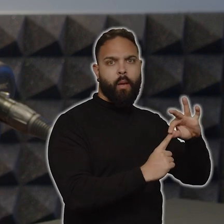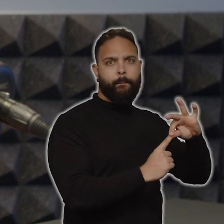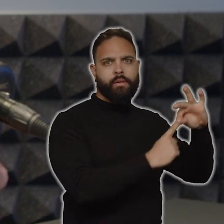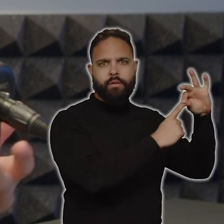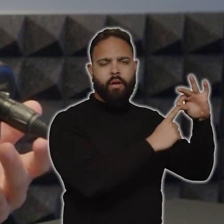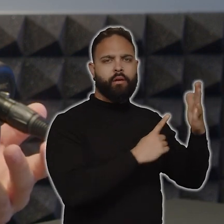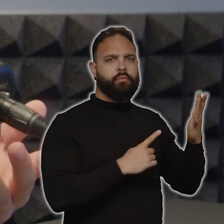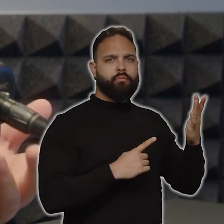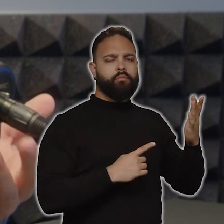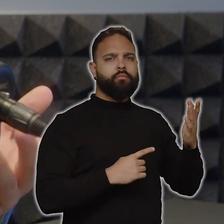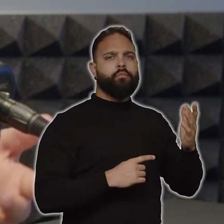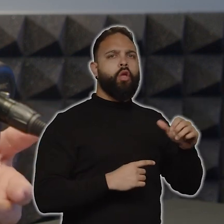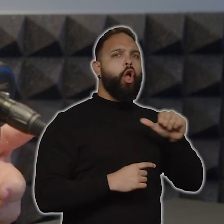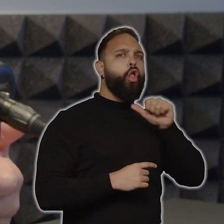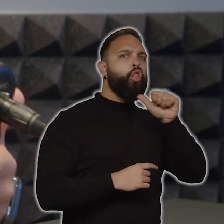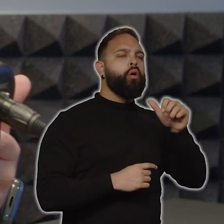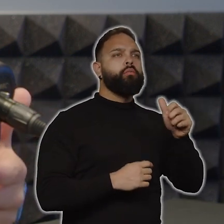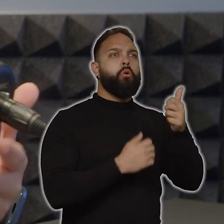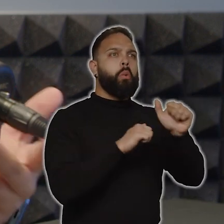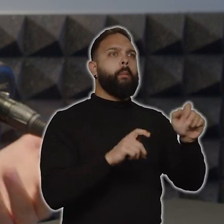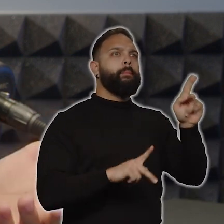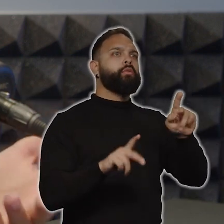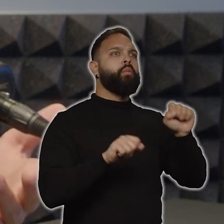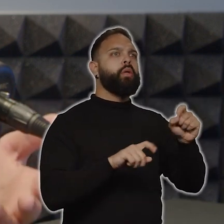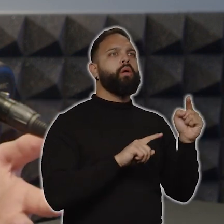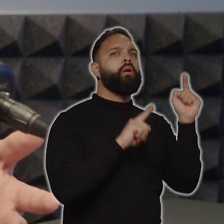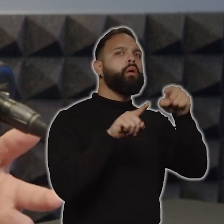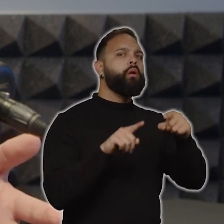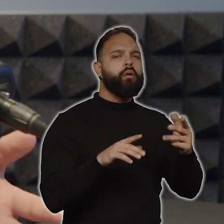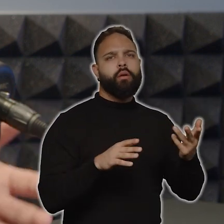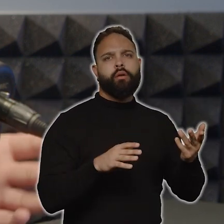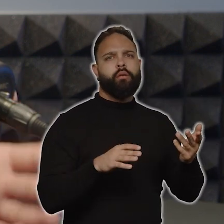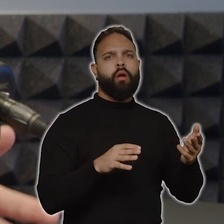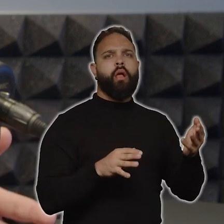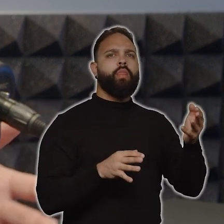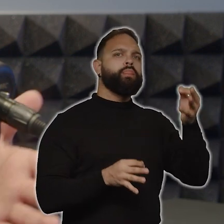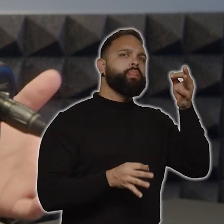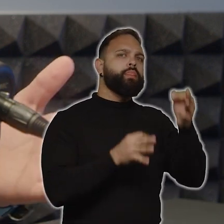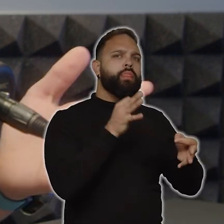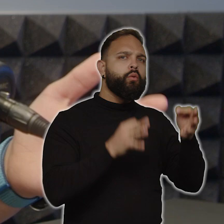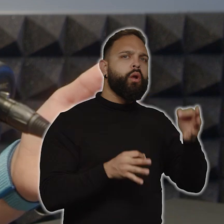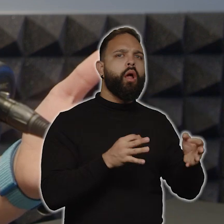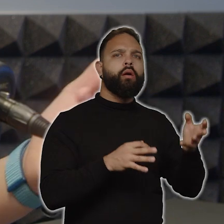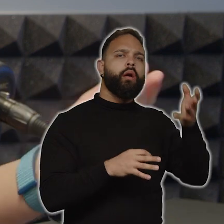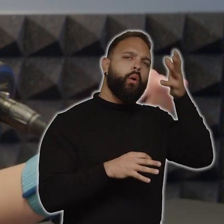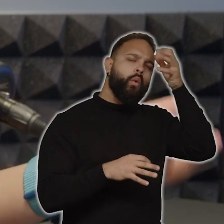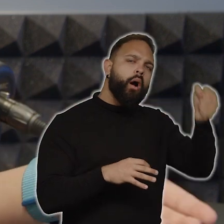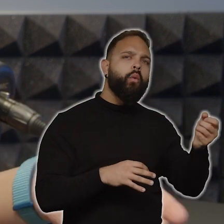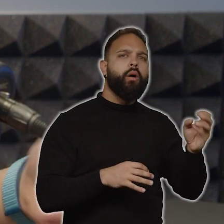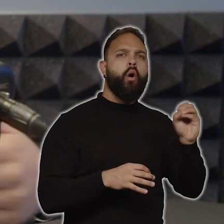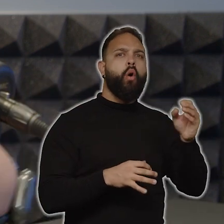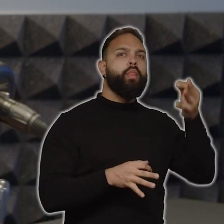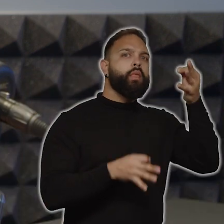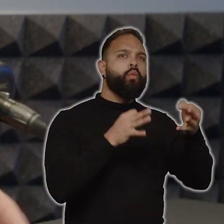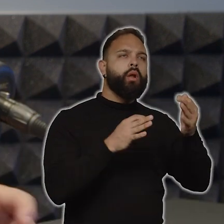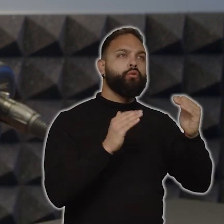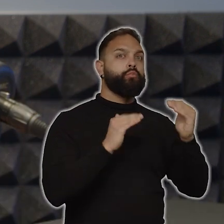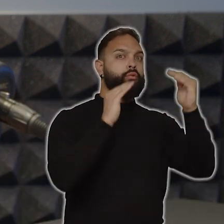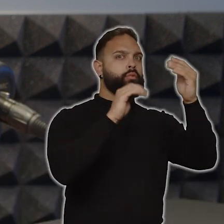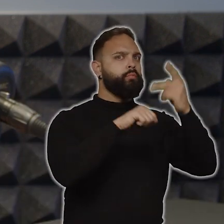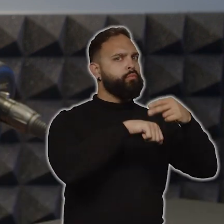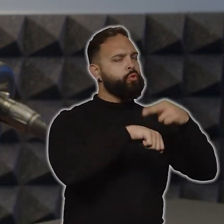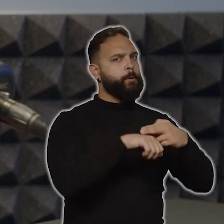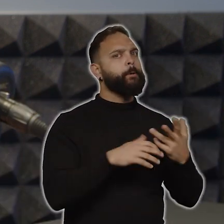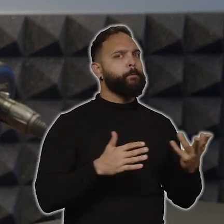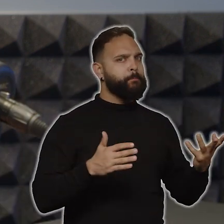porque una persona cualquiera va a poder pisar o llegar al Tribunal de Cagua o al Tribunal Supremo